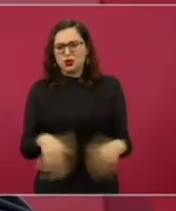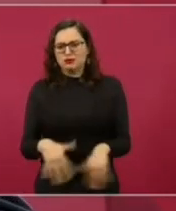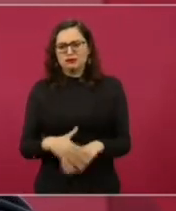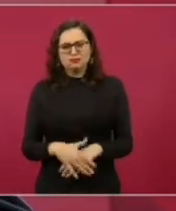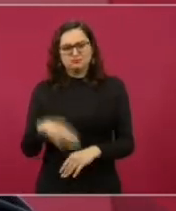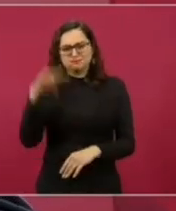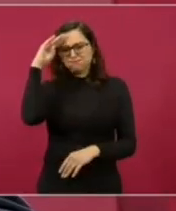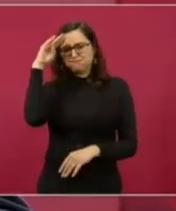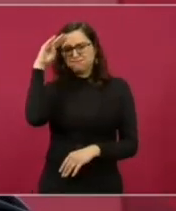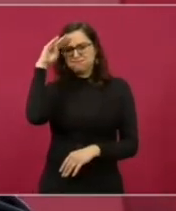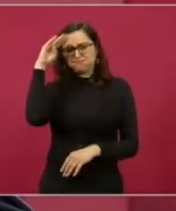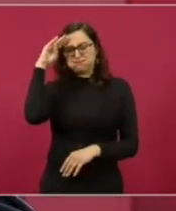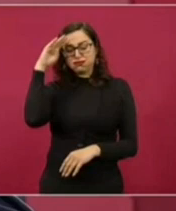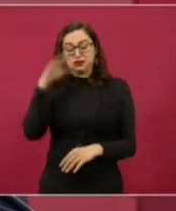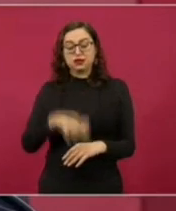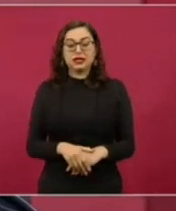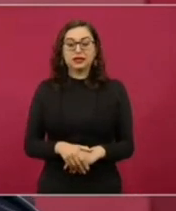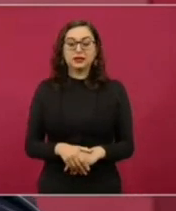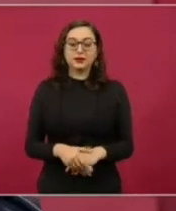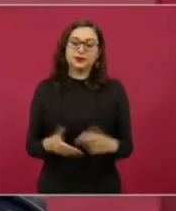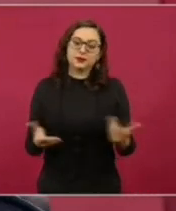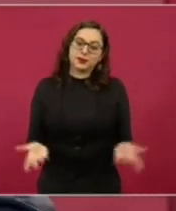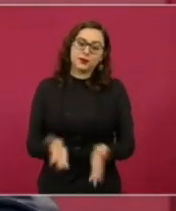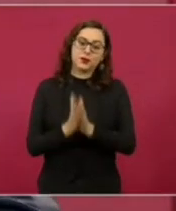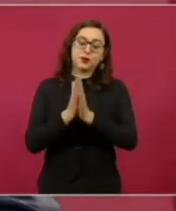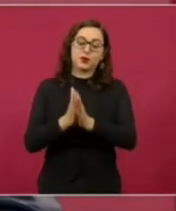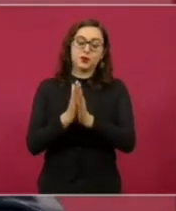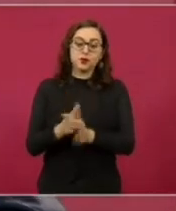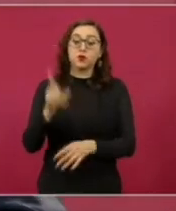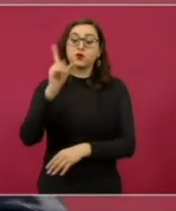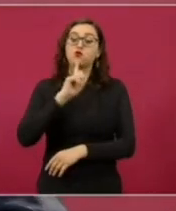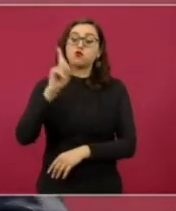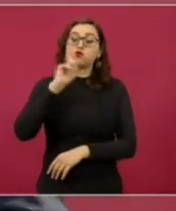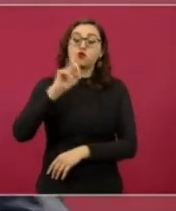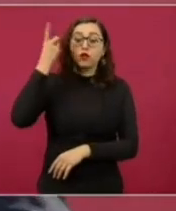Imagínense una doctora en ciencia política,